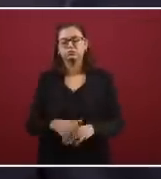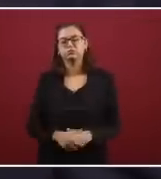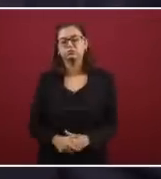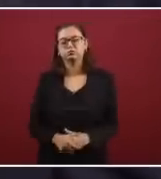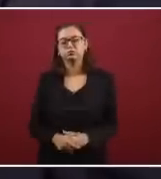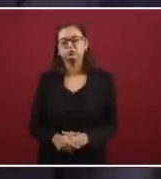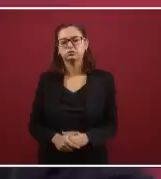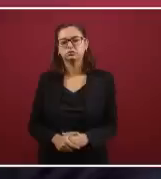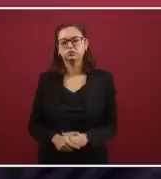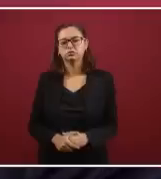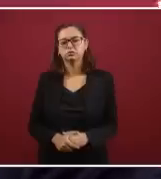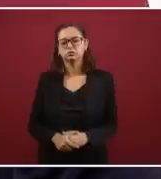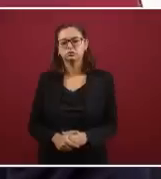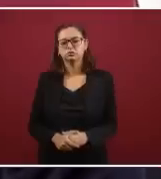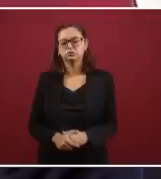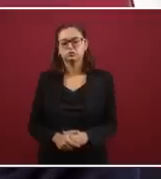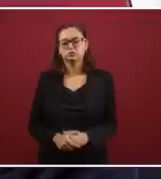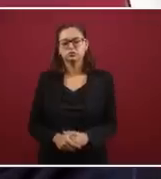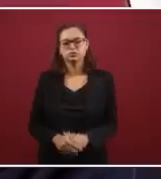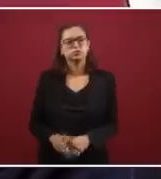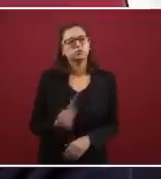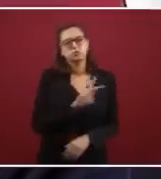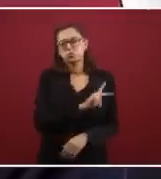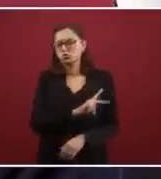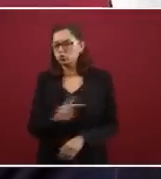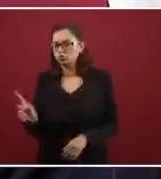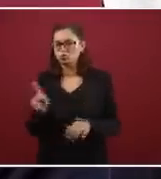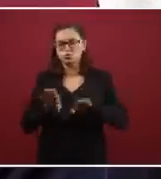pero que sean todas,